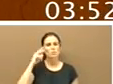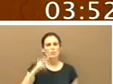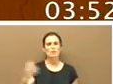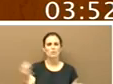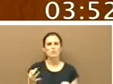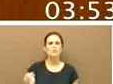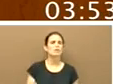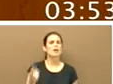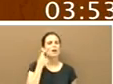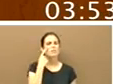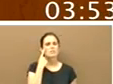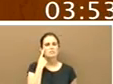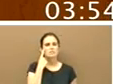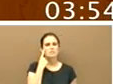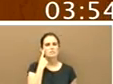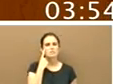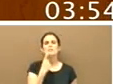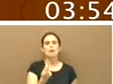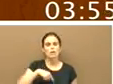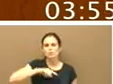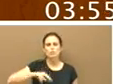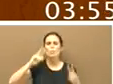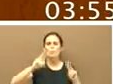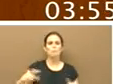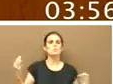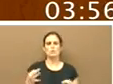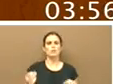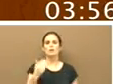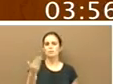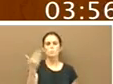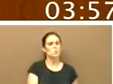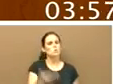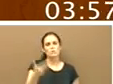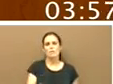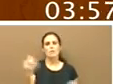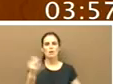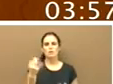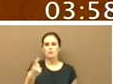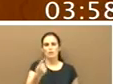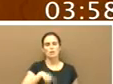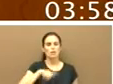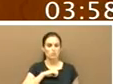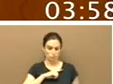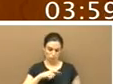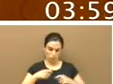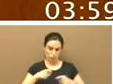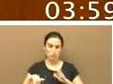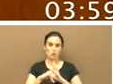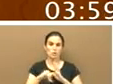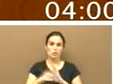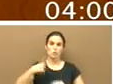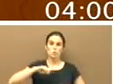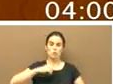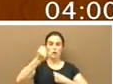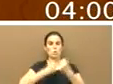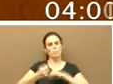luego nos hace ver de la importancia que tiene el comercio de proximidad en nuestra economía pero también en